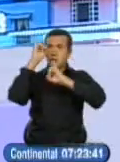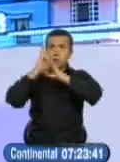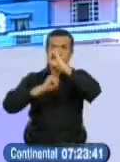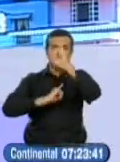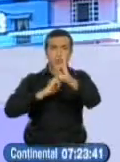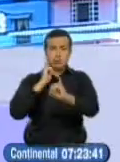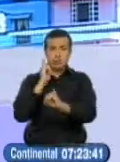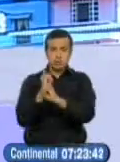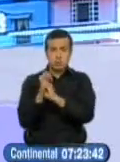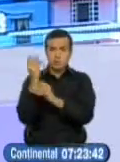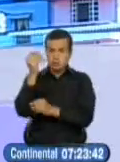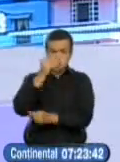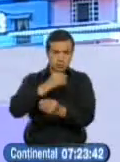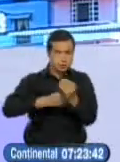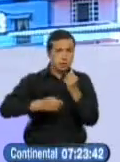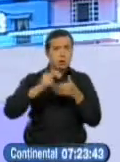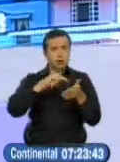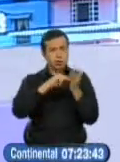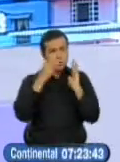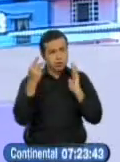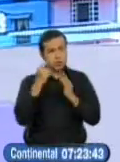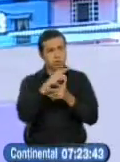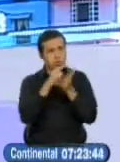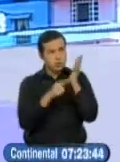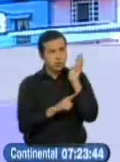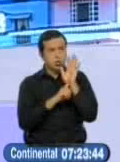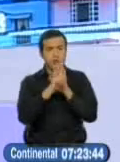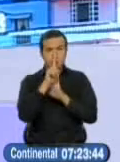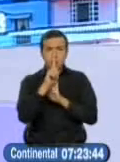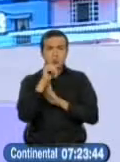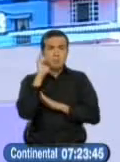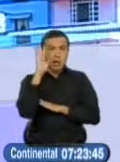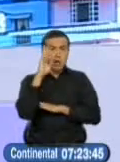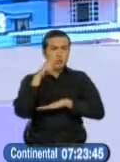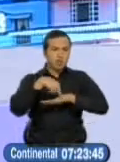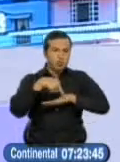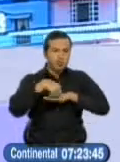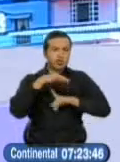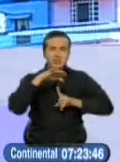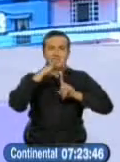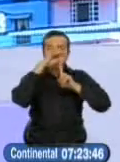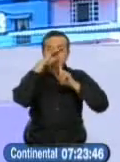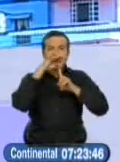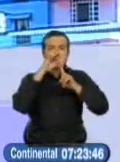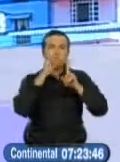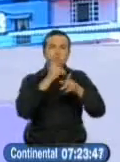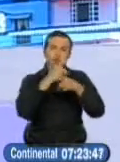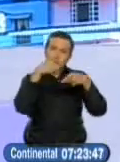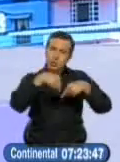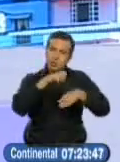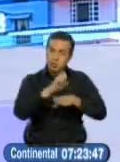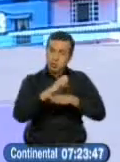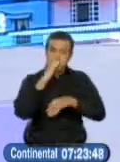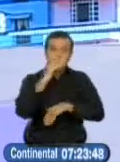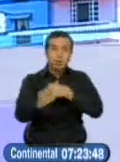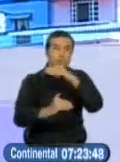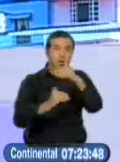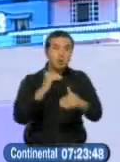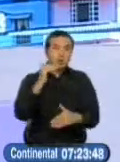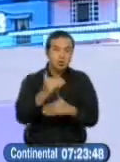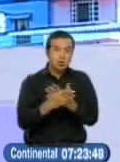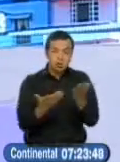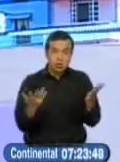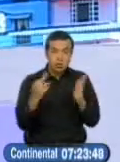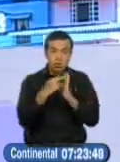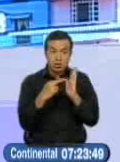internacionales invirtieron en tecnología, en desarrollar partes cada vez más complejas, pero luego la necesidad de tener